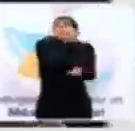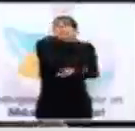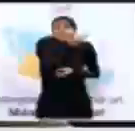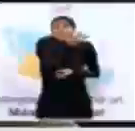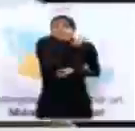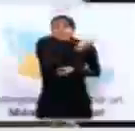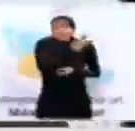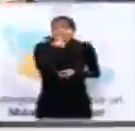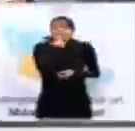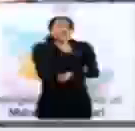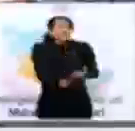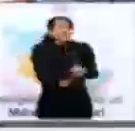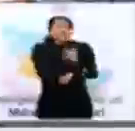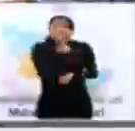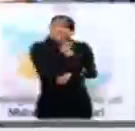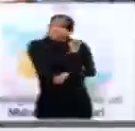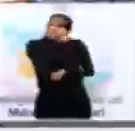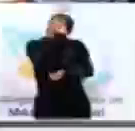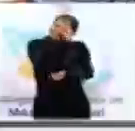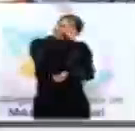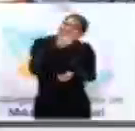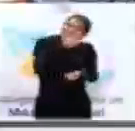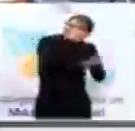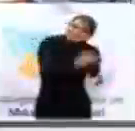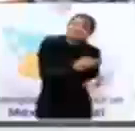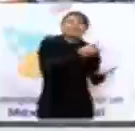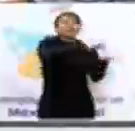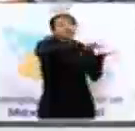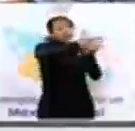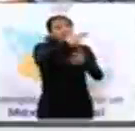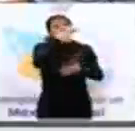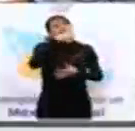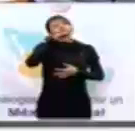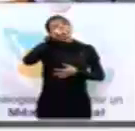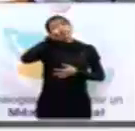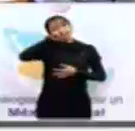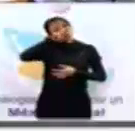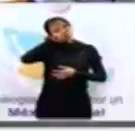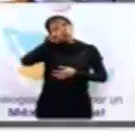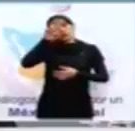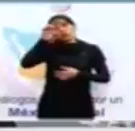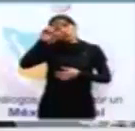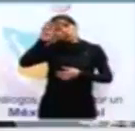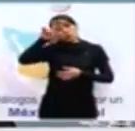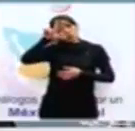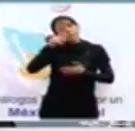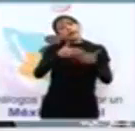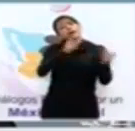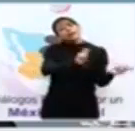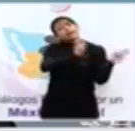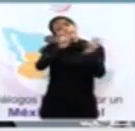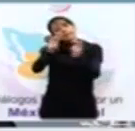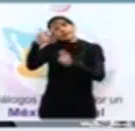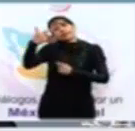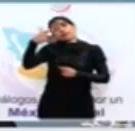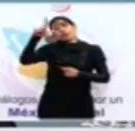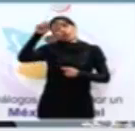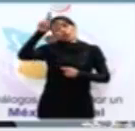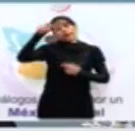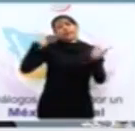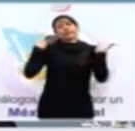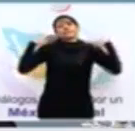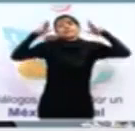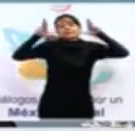discusión. Gracias, Héctor Robles Berlanga. Agradeceríamos los comentarios de Gloria Abraham Peralta, representante del